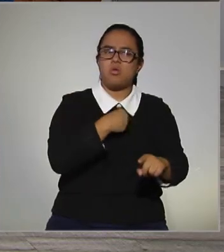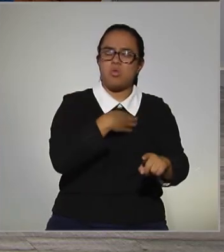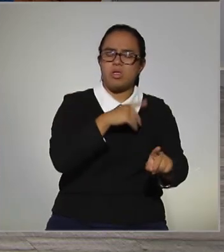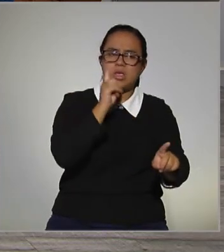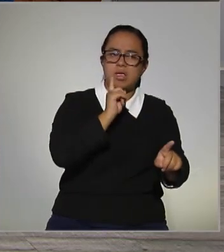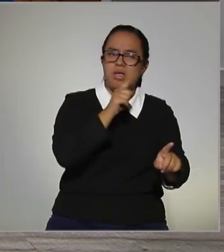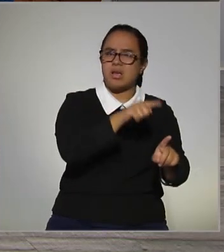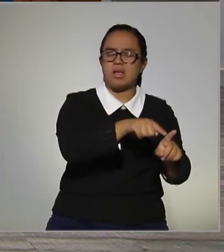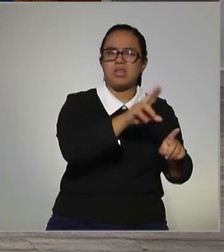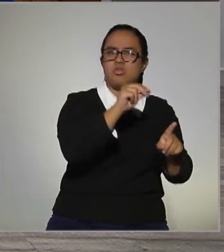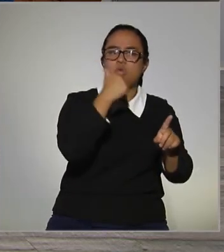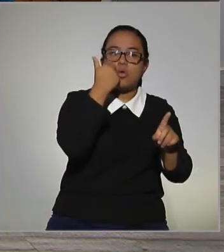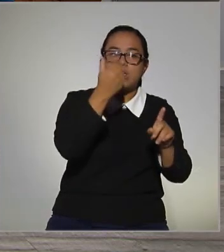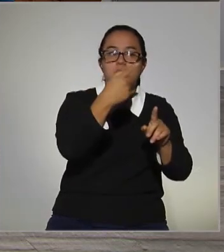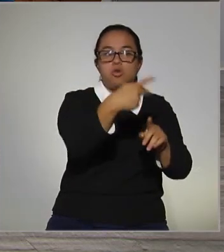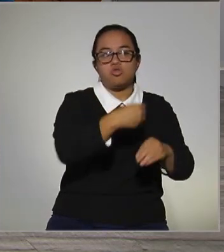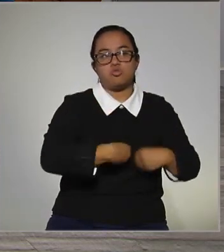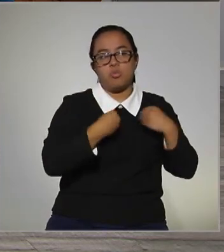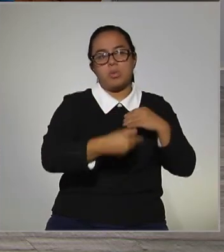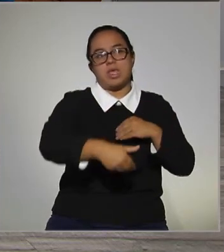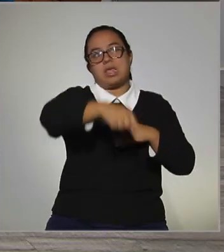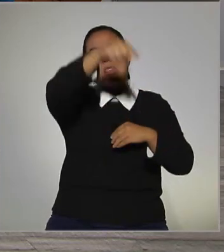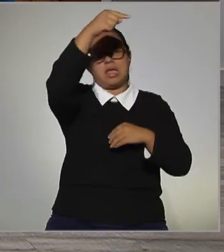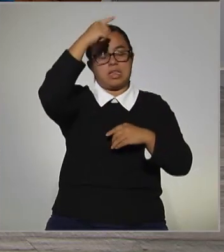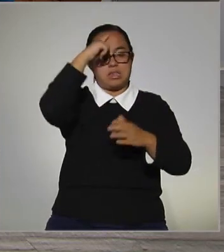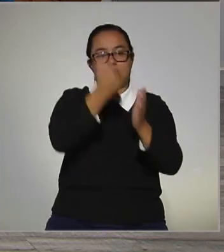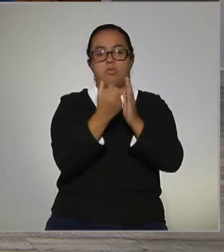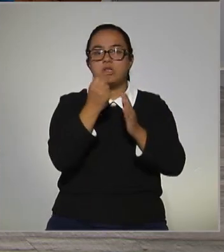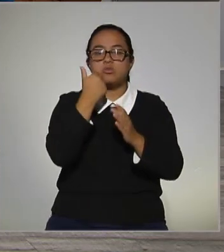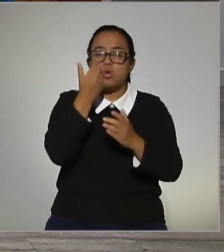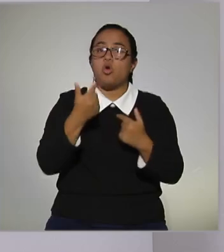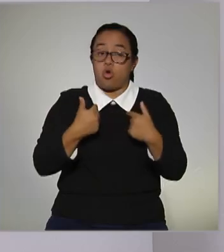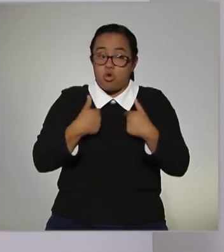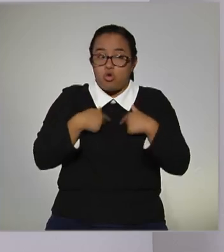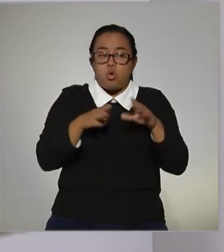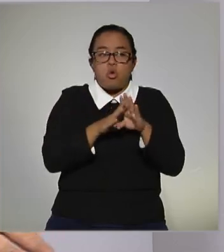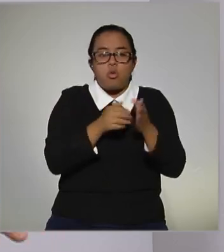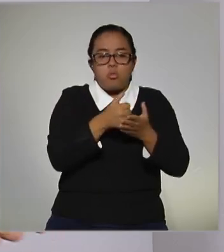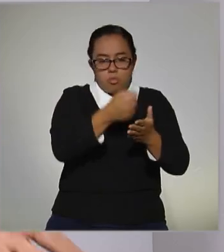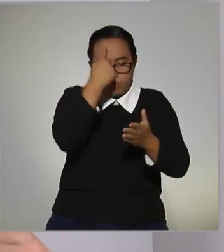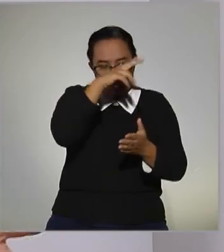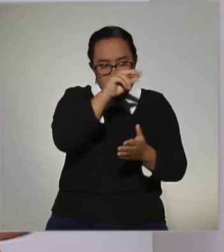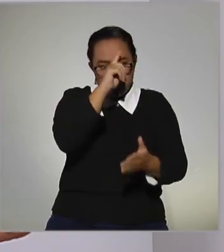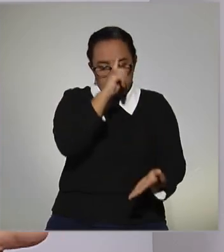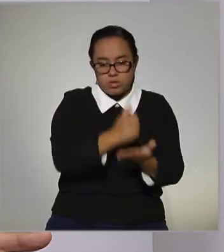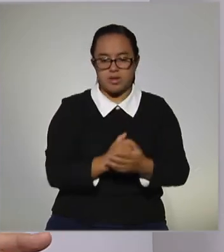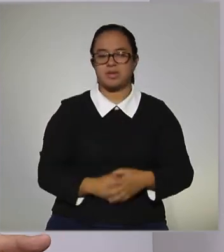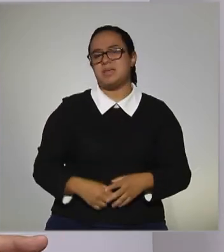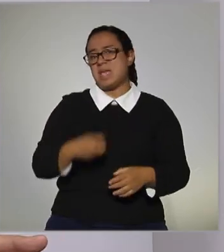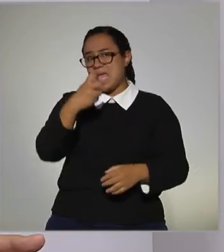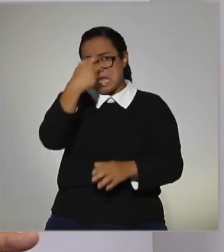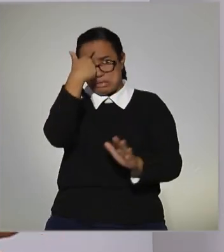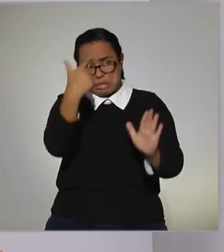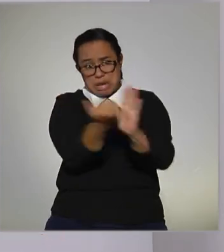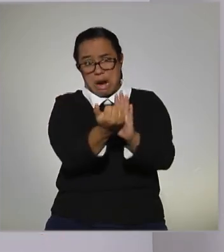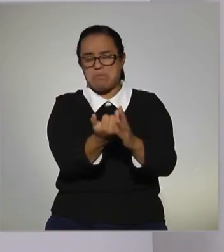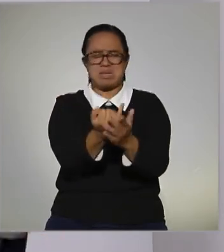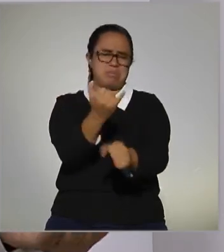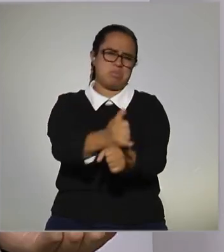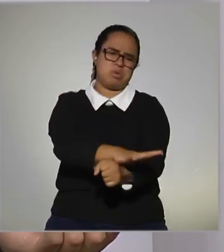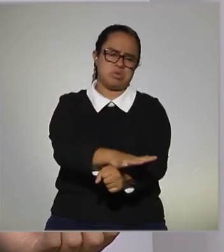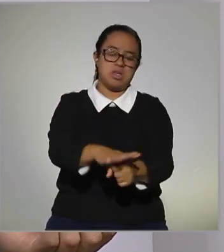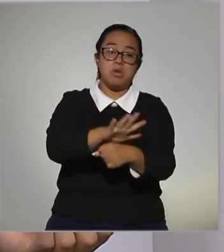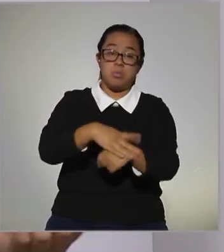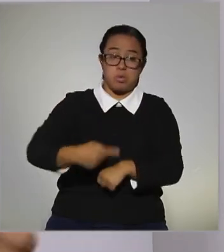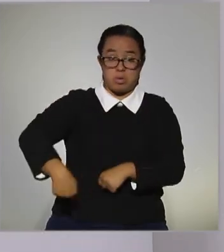tenga traumas en la vida. Entonces, ¿qué hago yo como mamá para que no tenga traumas? Le digo, señora, es imposible, ¿no? Claro. Es imposible. ¿Por qué? Porque no